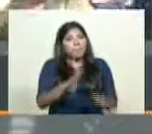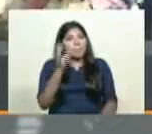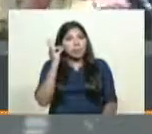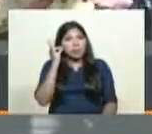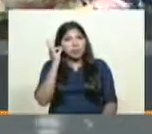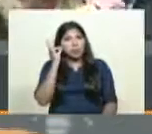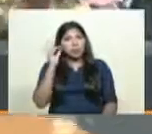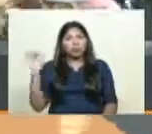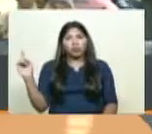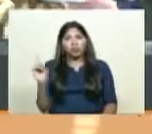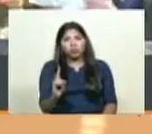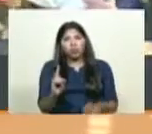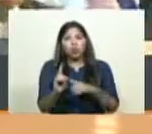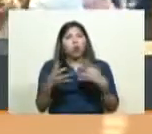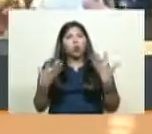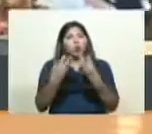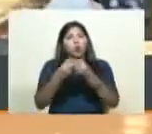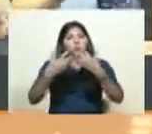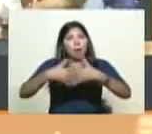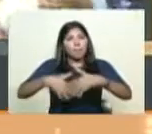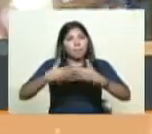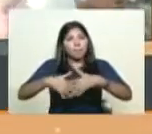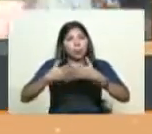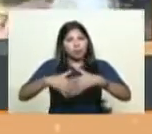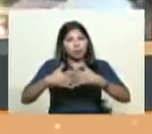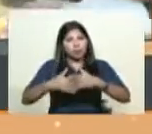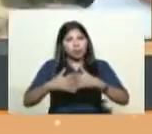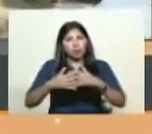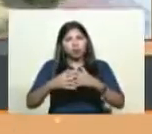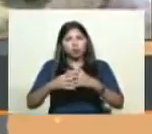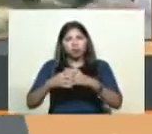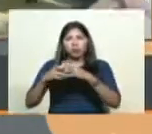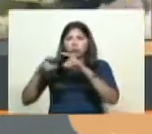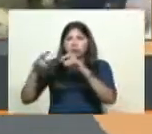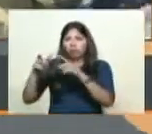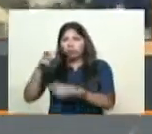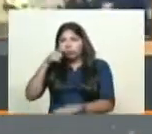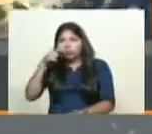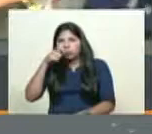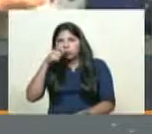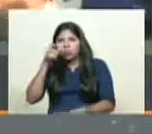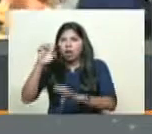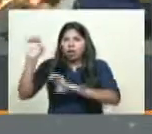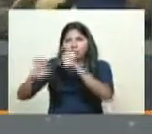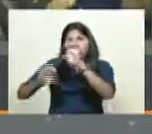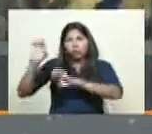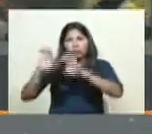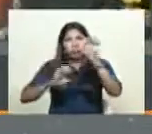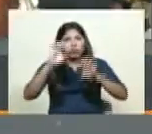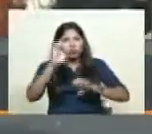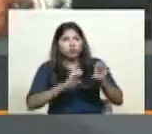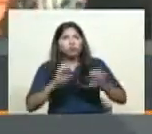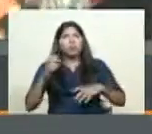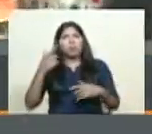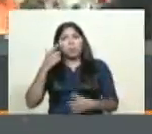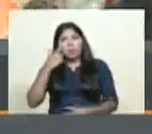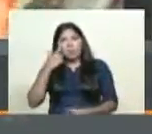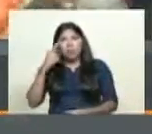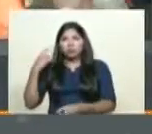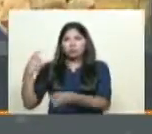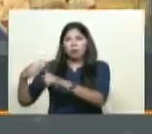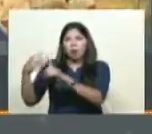la presencia de la empresa constructora, hicimos una inspección en el sitio que nos permitió contactar que para